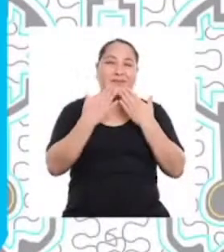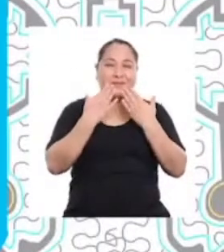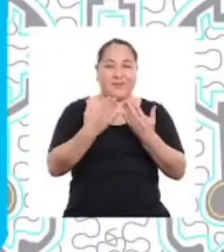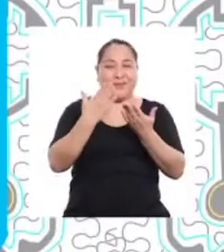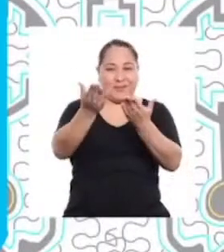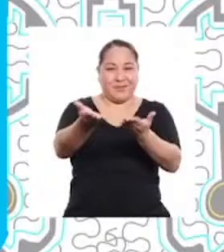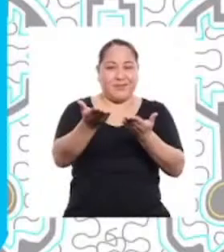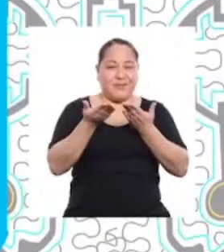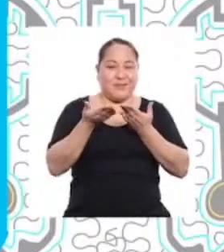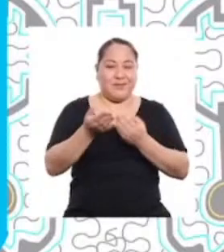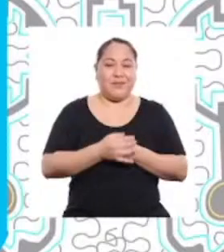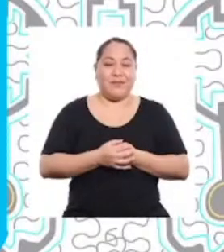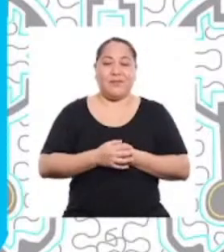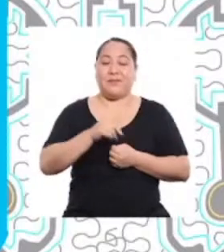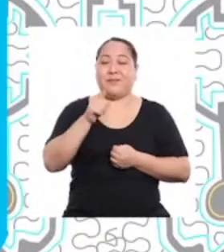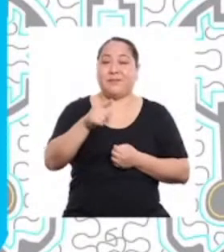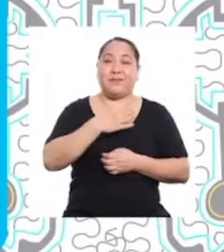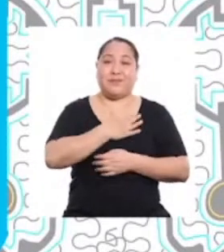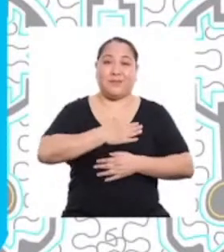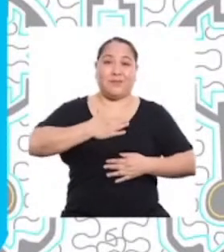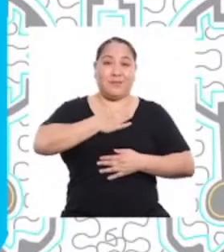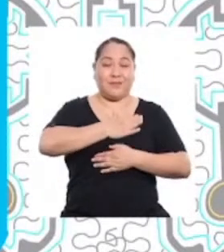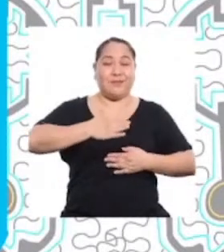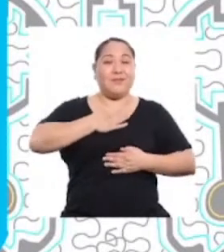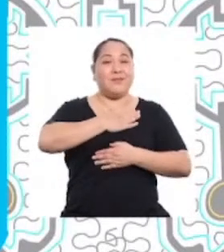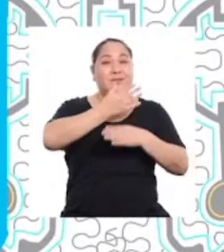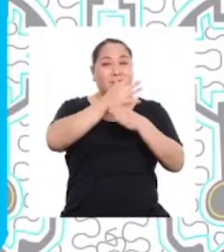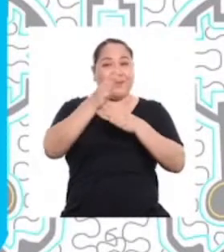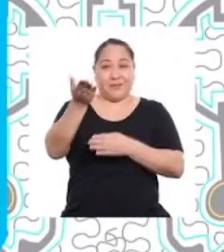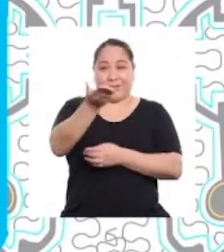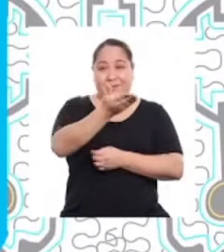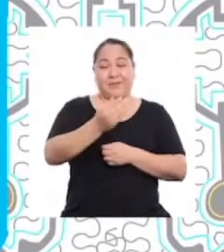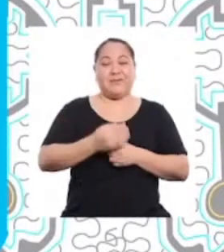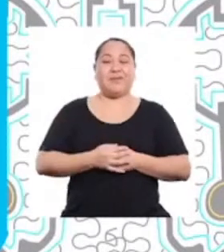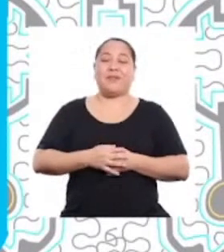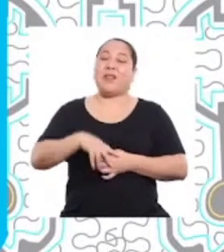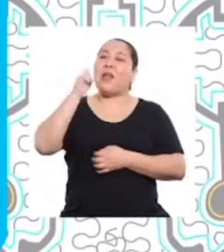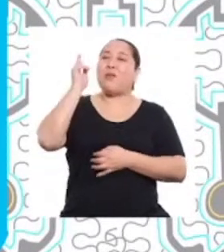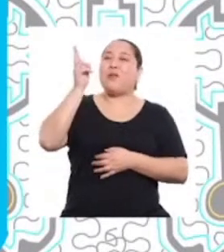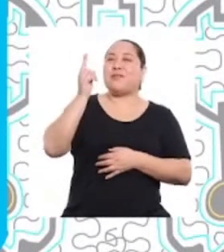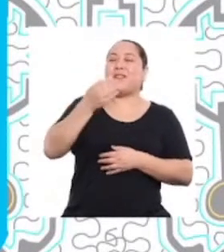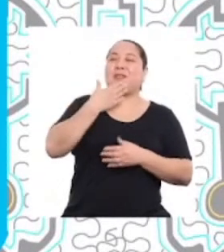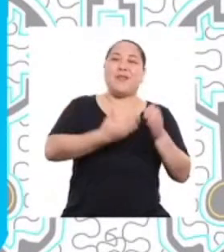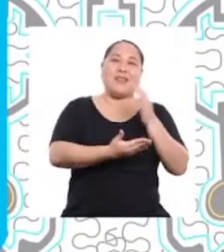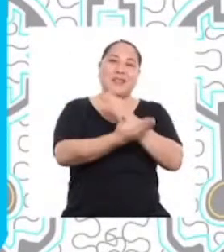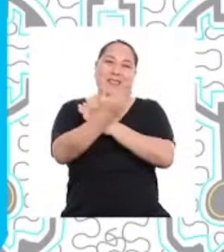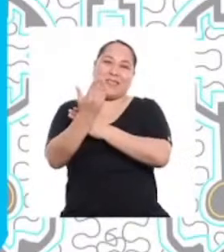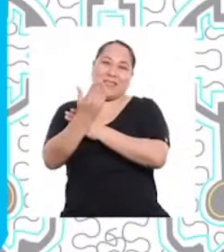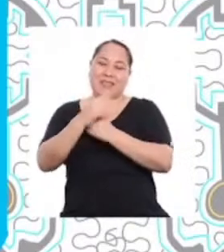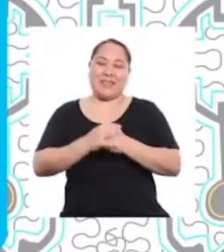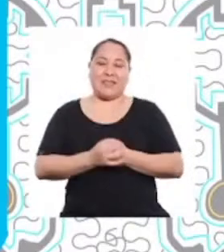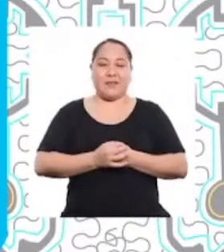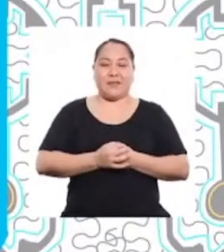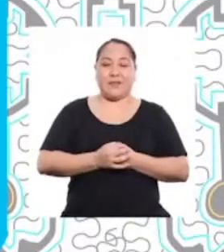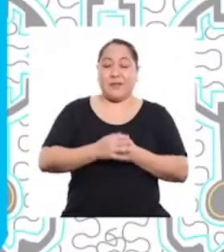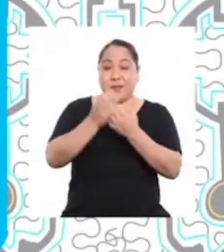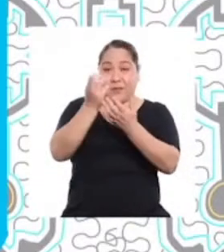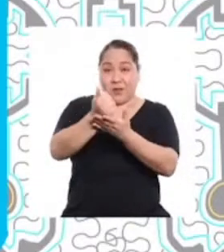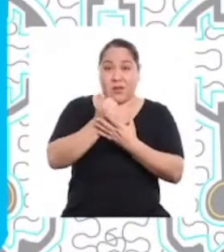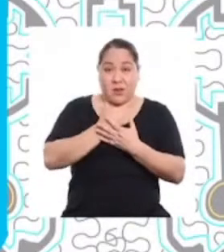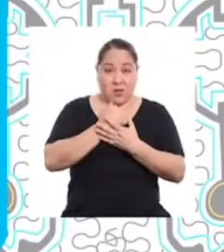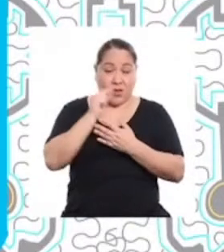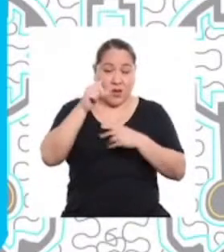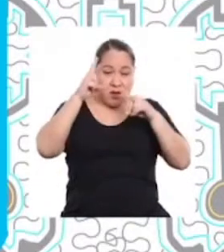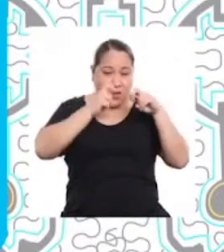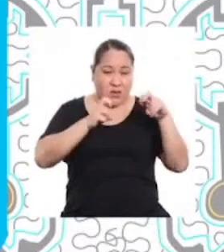Muchas gracias por invitarme. Es un gusto compartir con ustedes. ¡Profesora, buenos días! ¿Nos